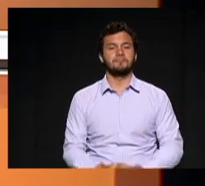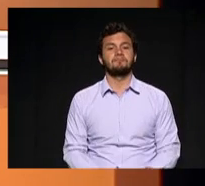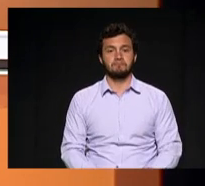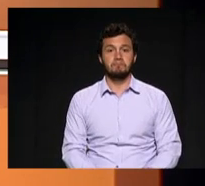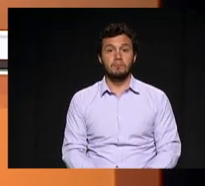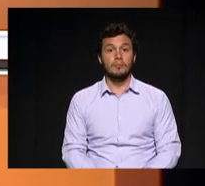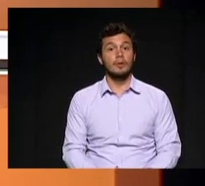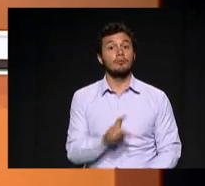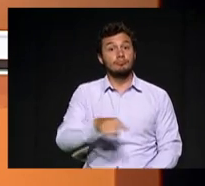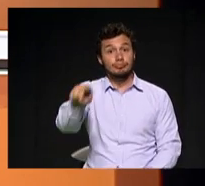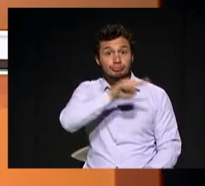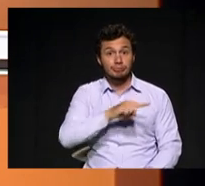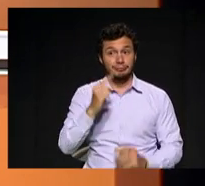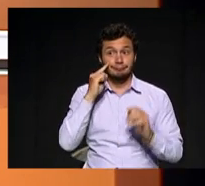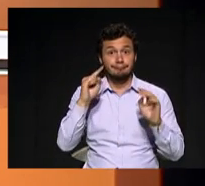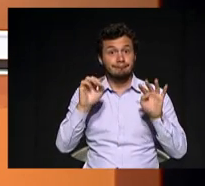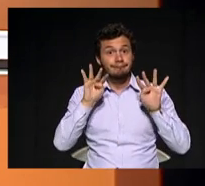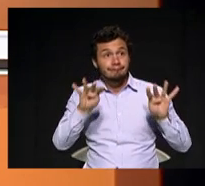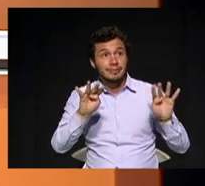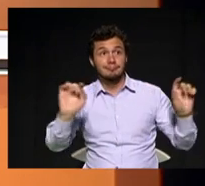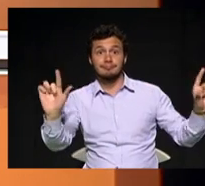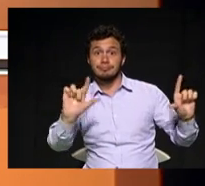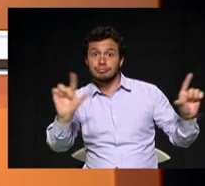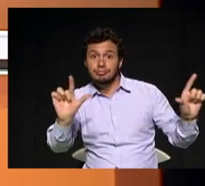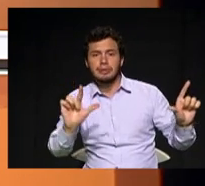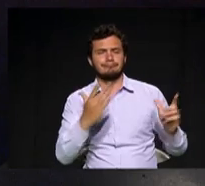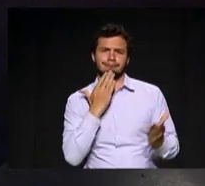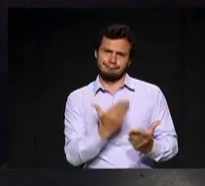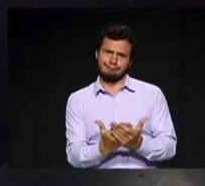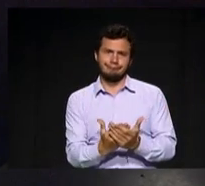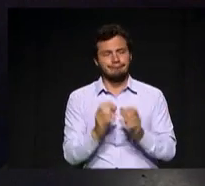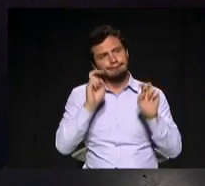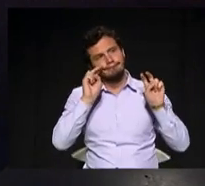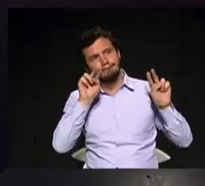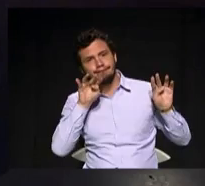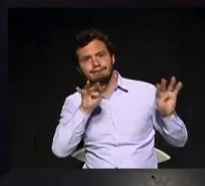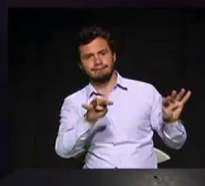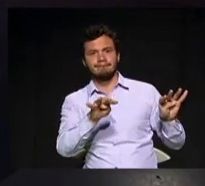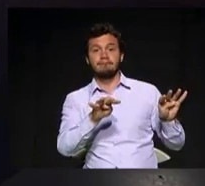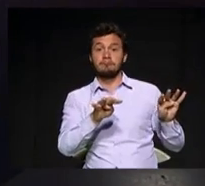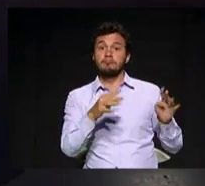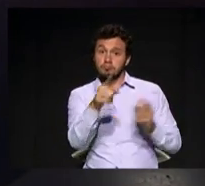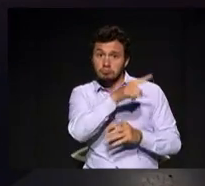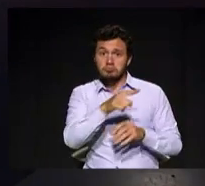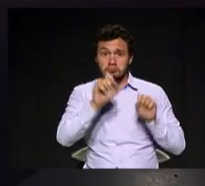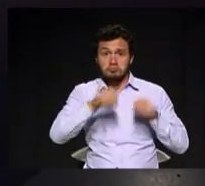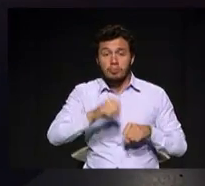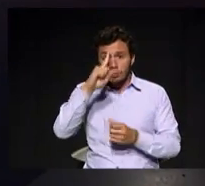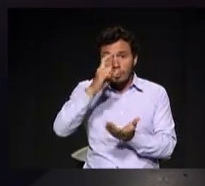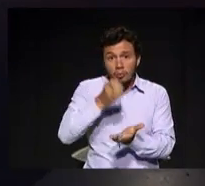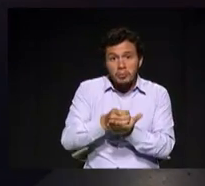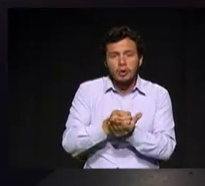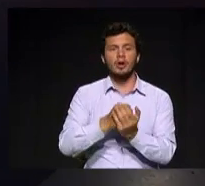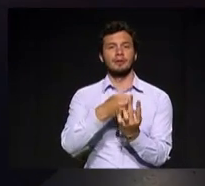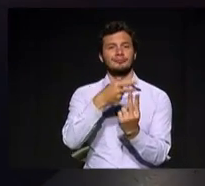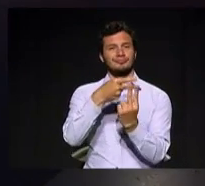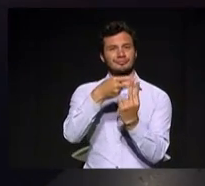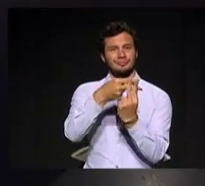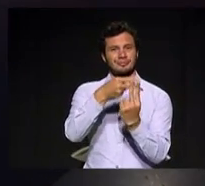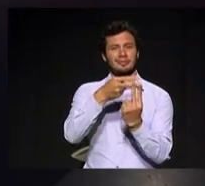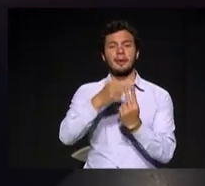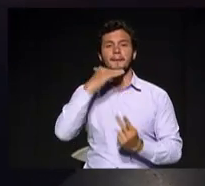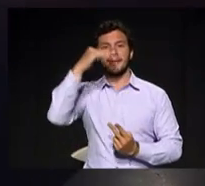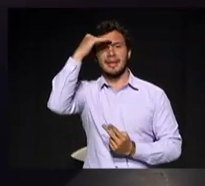televidentes gracias por siempre estar con nosotros los invitamos a que continúen opinando con el hashtag medellín elige ya que no se